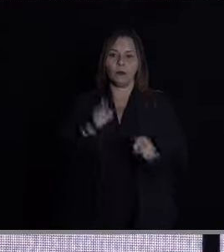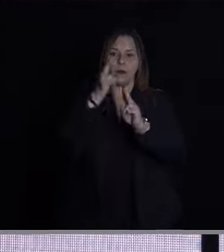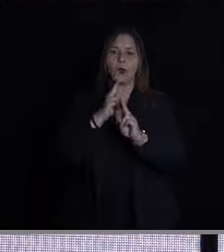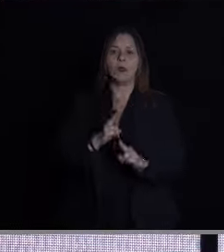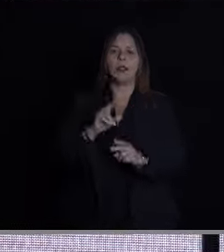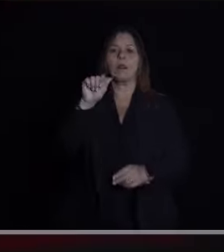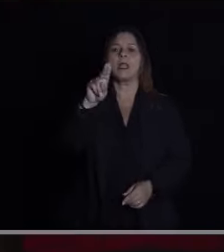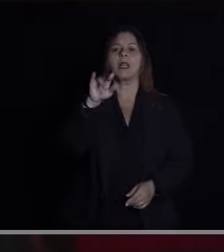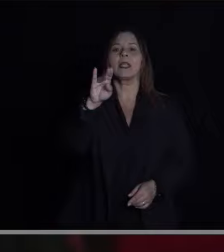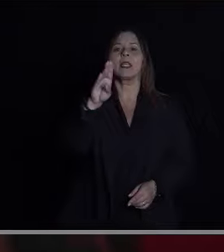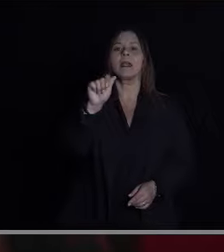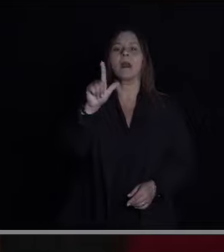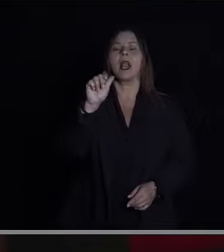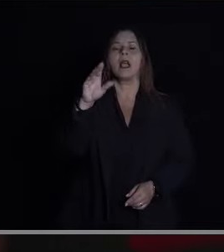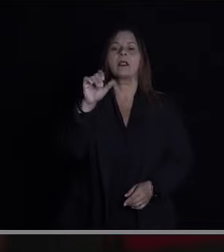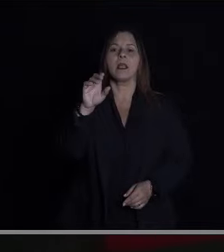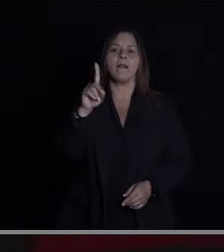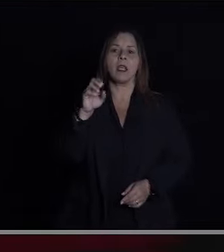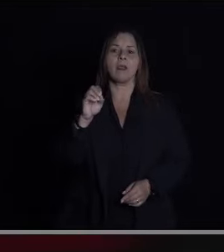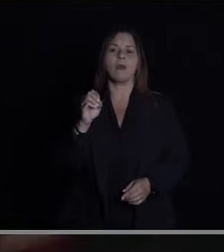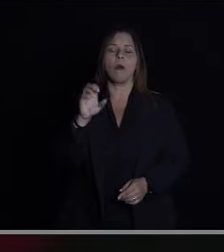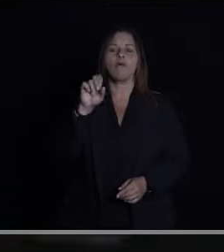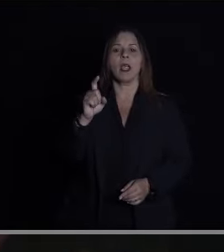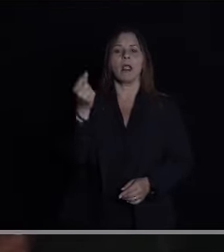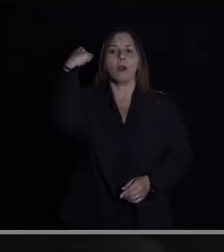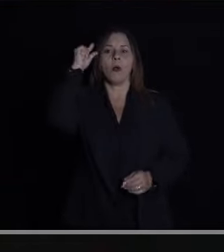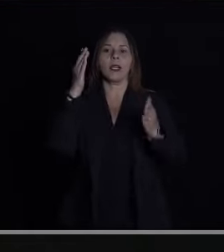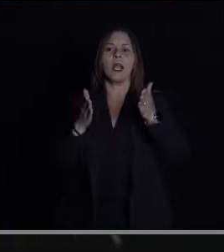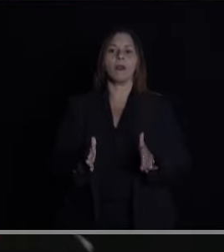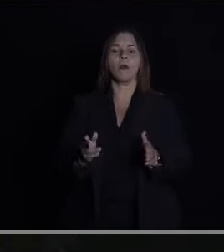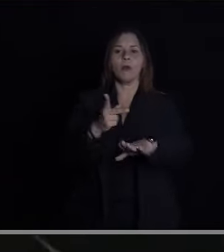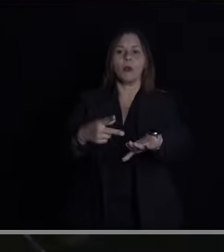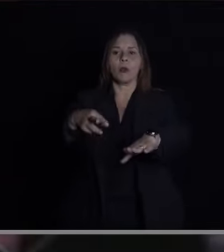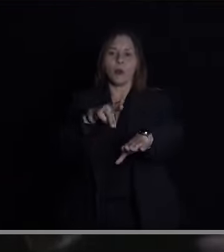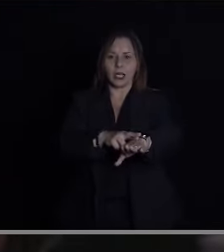Honorable Aníbal Acevedo Vilá, ex gobernador de Puerto Rico.